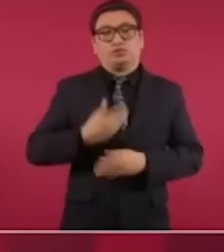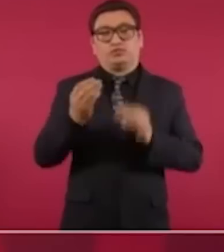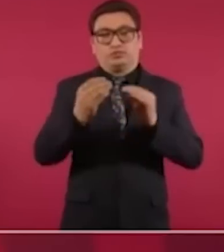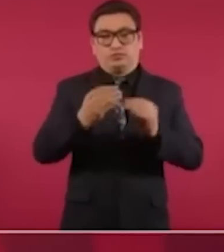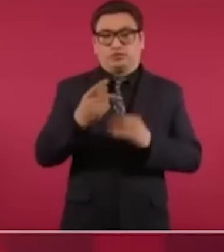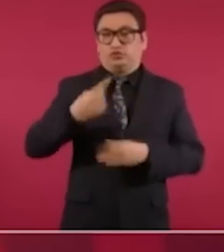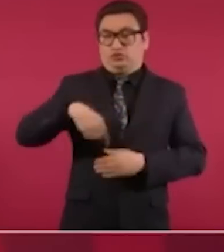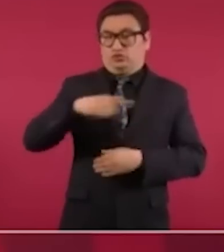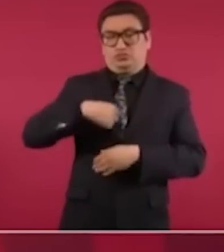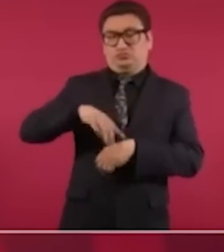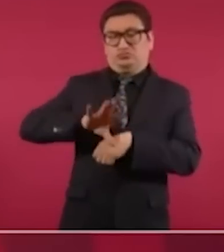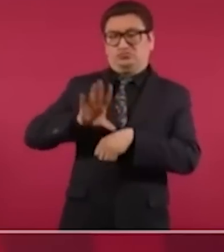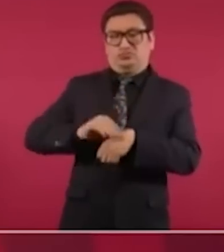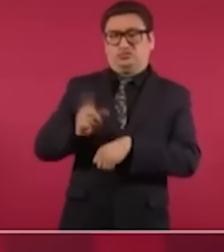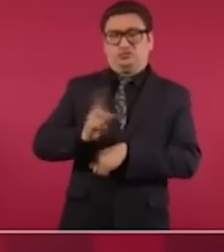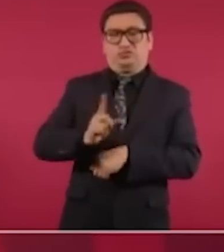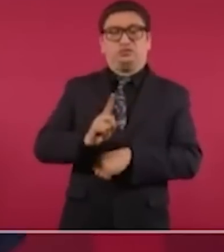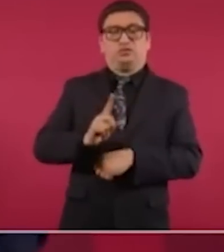ni ellos